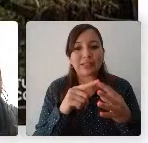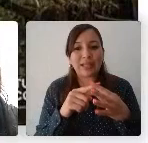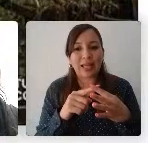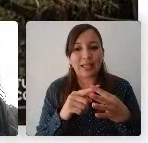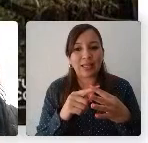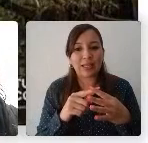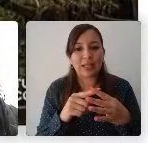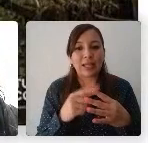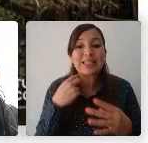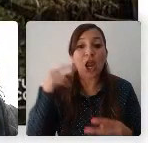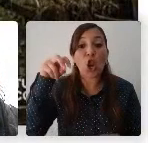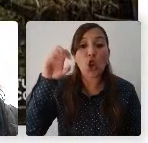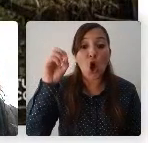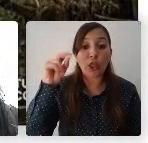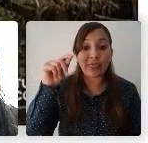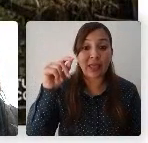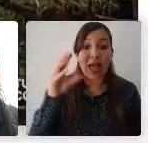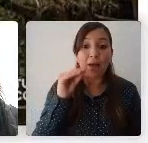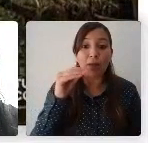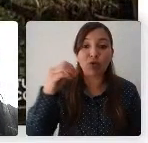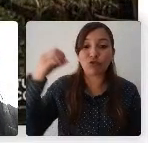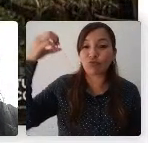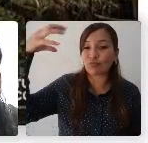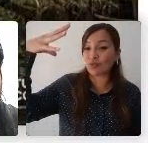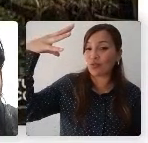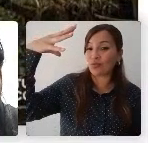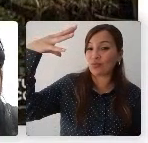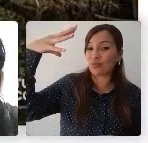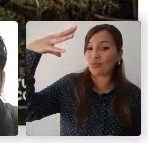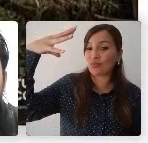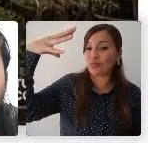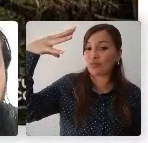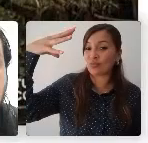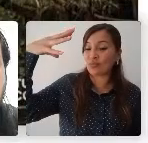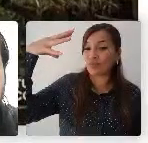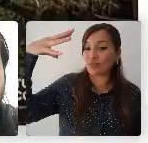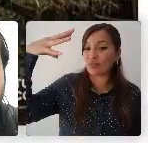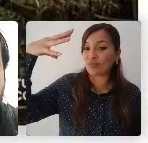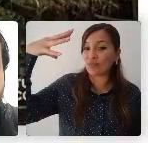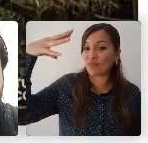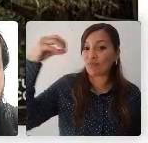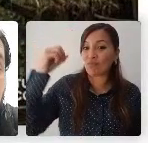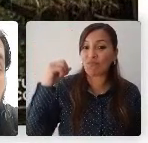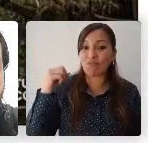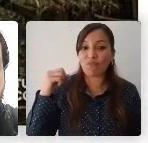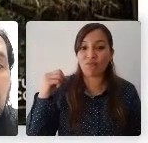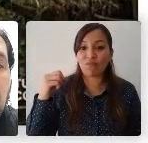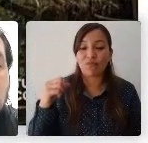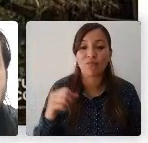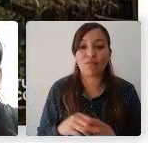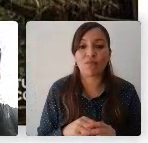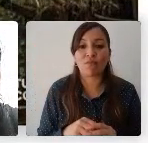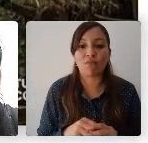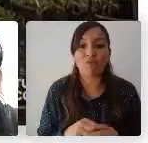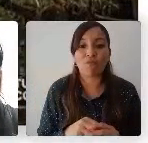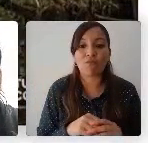están en la zona norte, hablamos de una zona, de unas experiencias más ligadas al tema al tema de conservación,